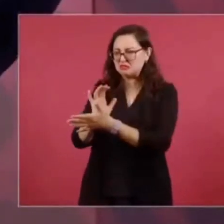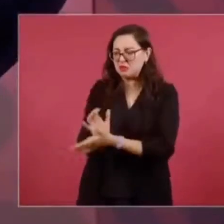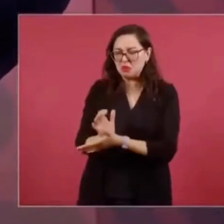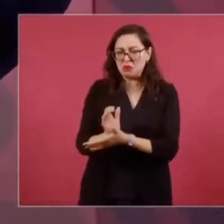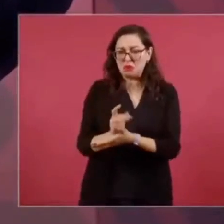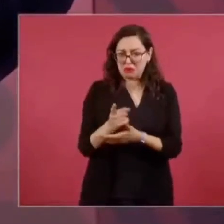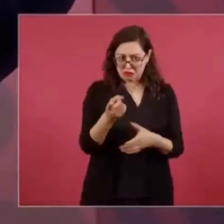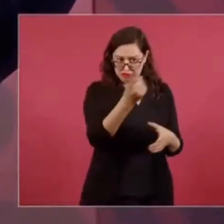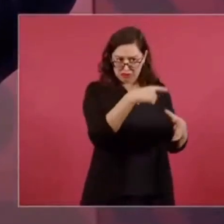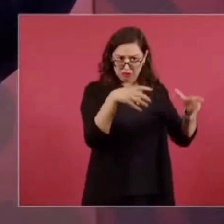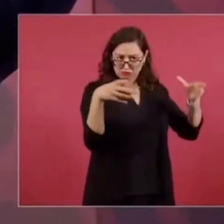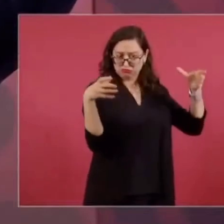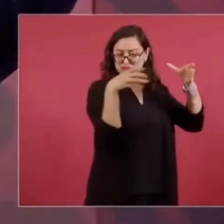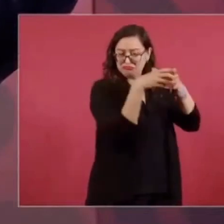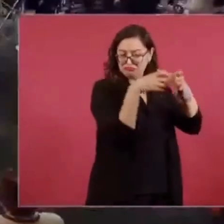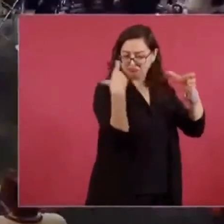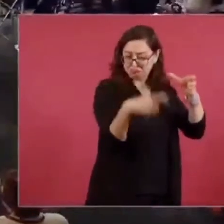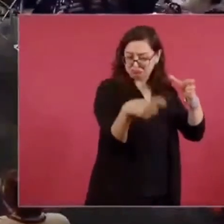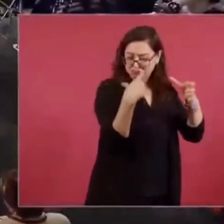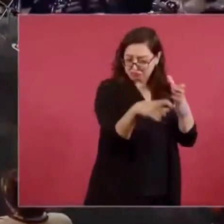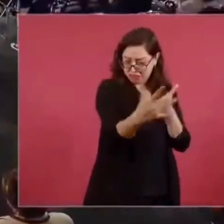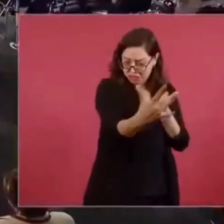arriba?